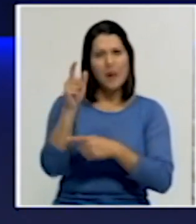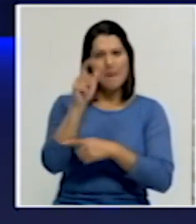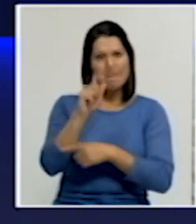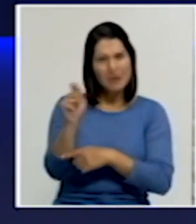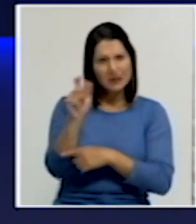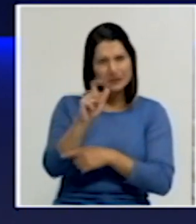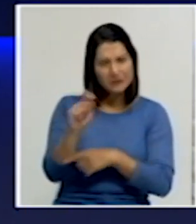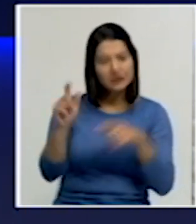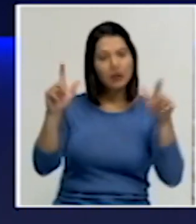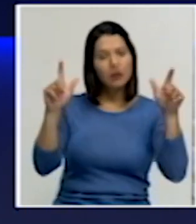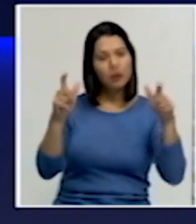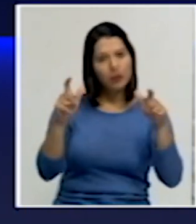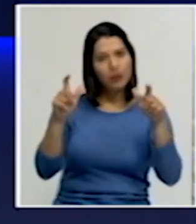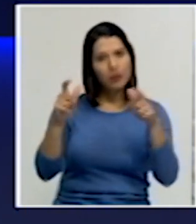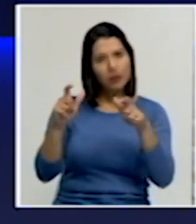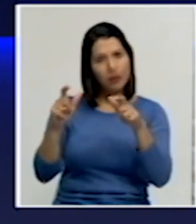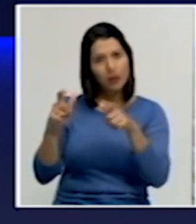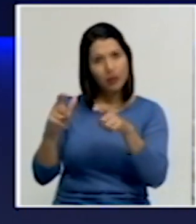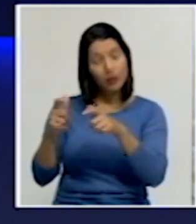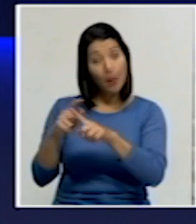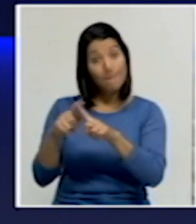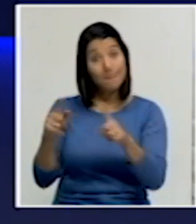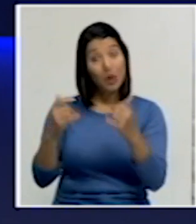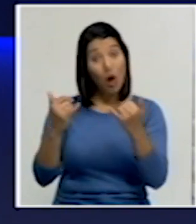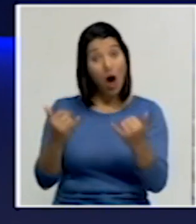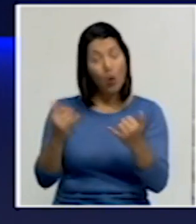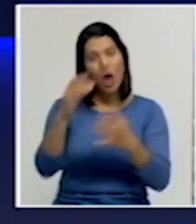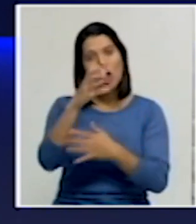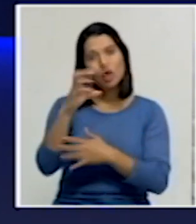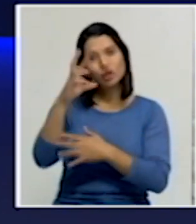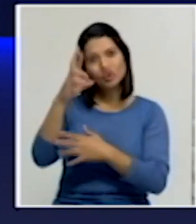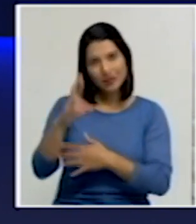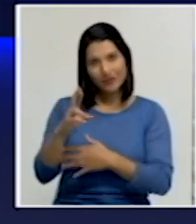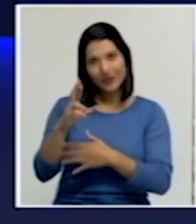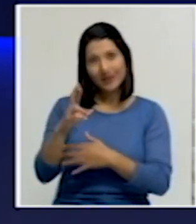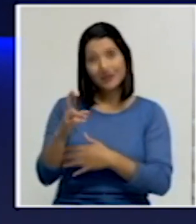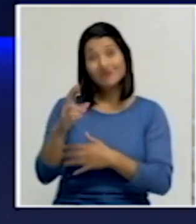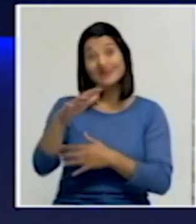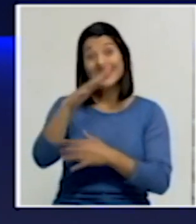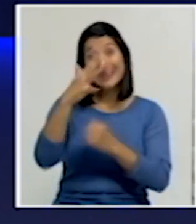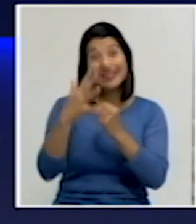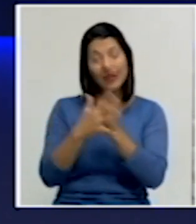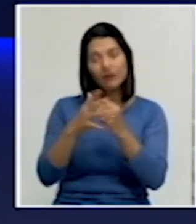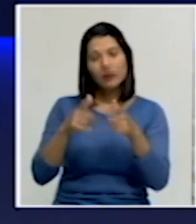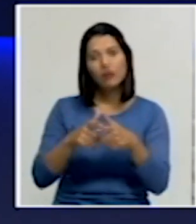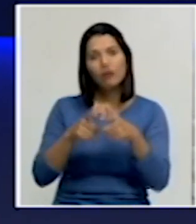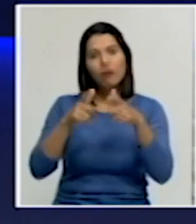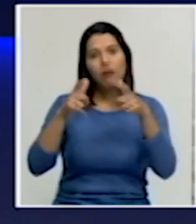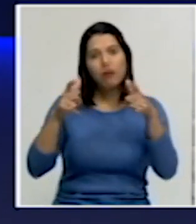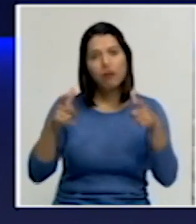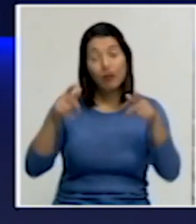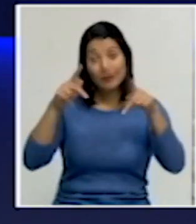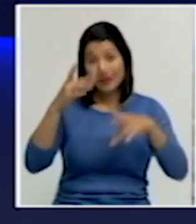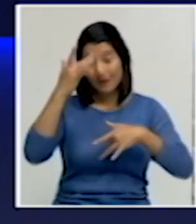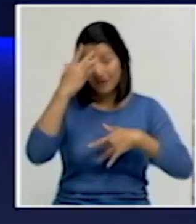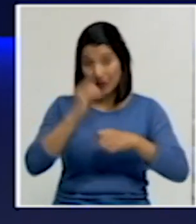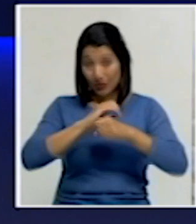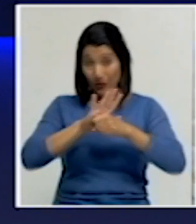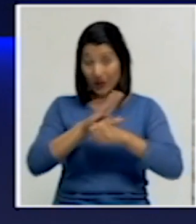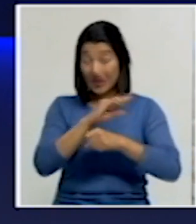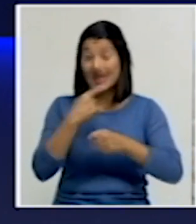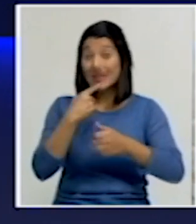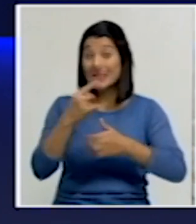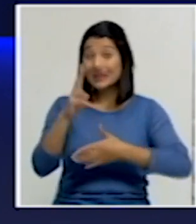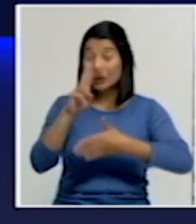tendencia a la baja, Costa Rica entró en la quinta ola del COVID y según un estudio de la Universidad de